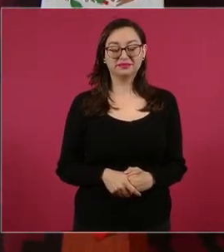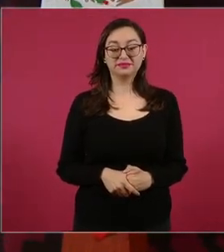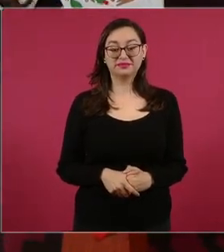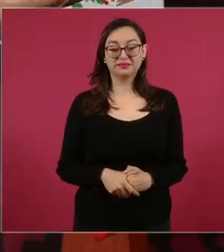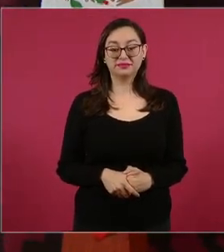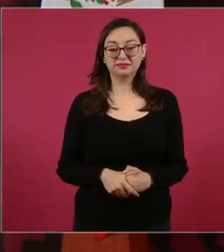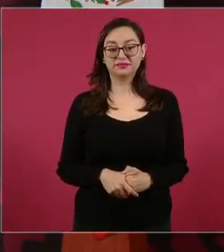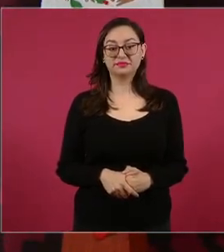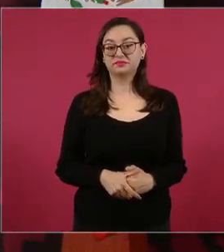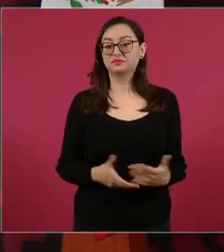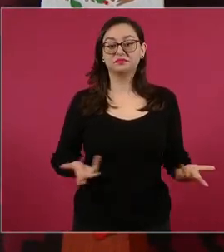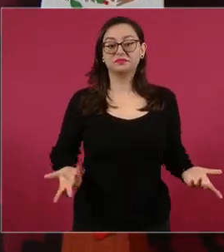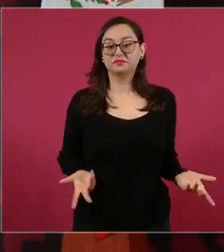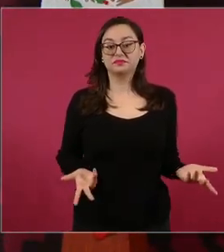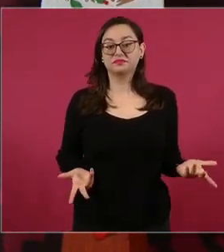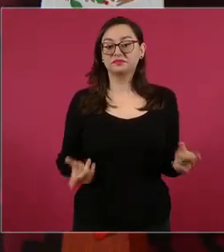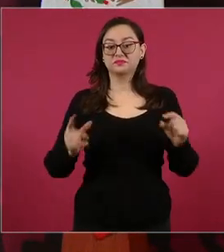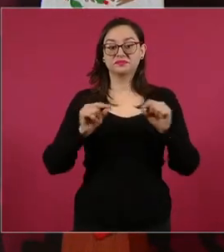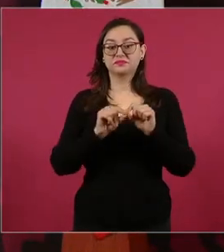En este país hay